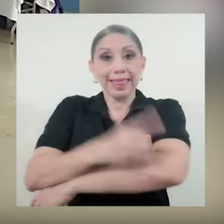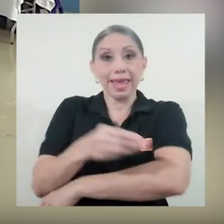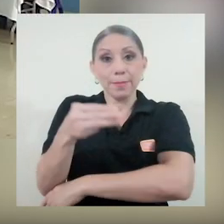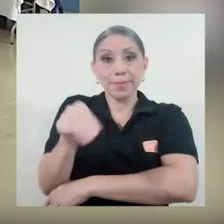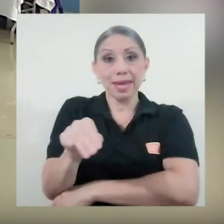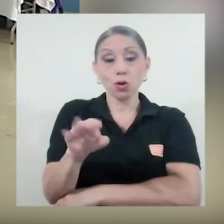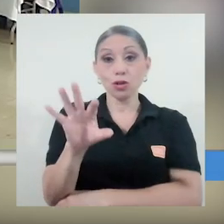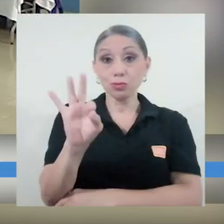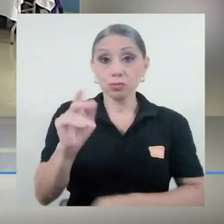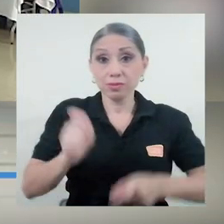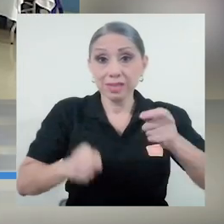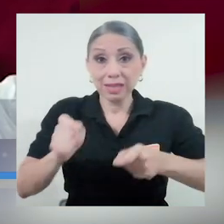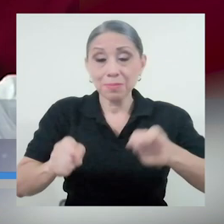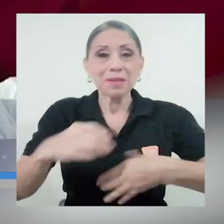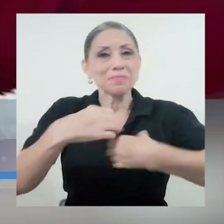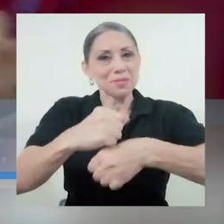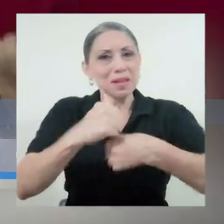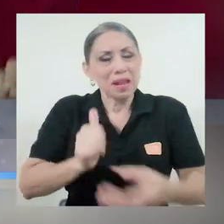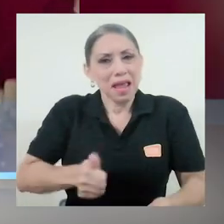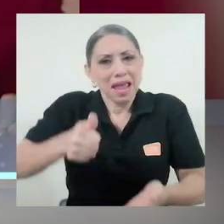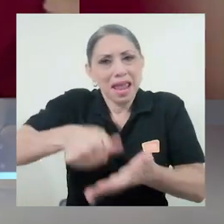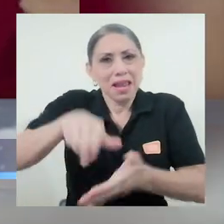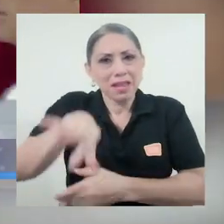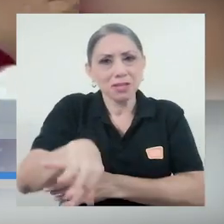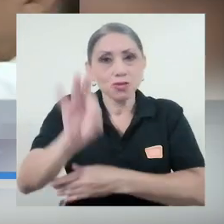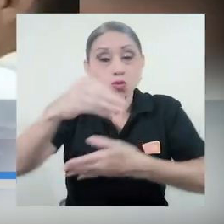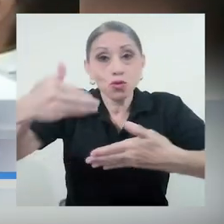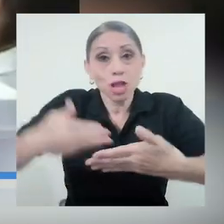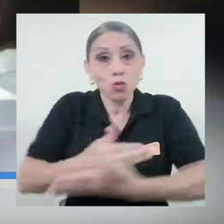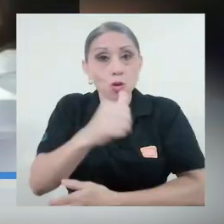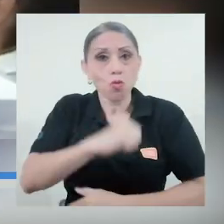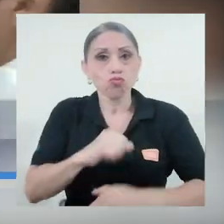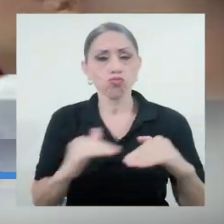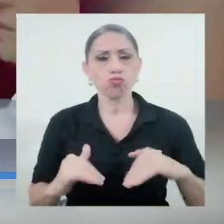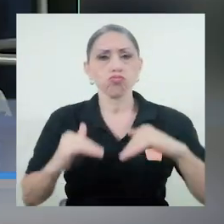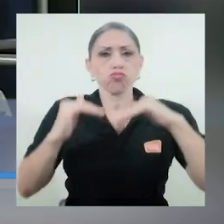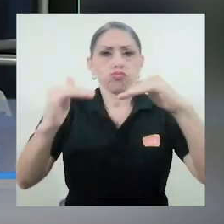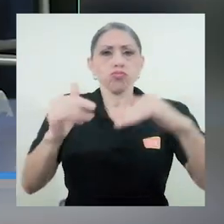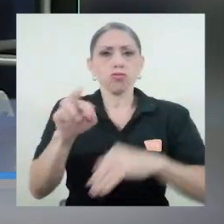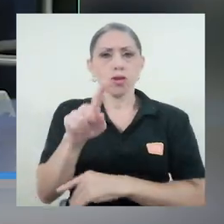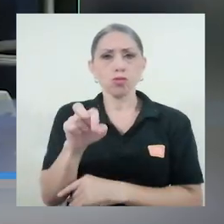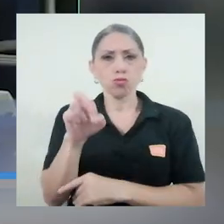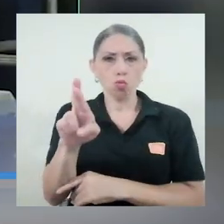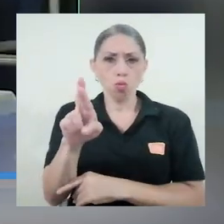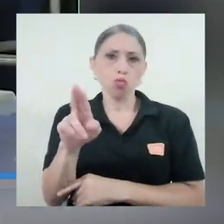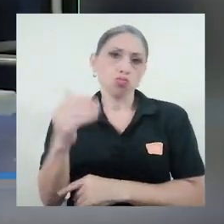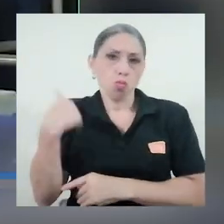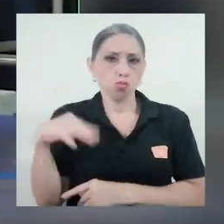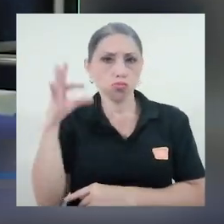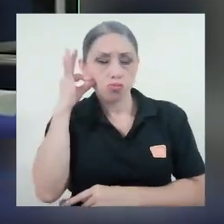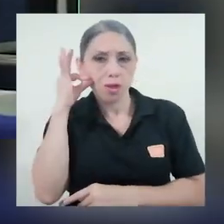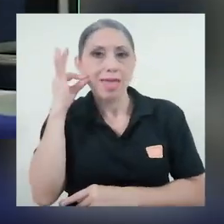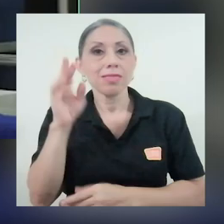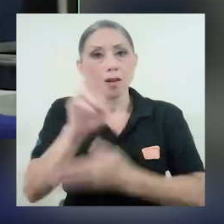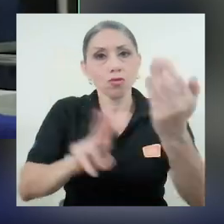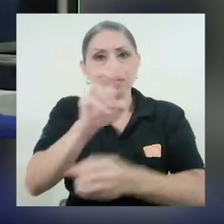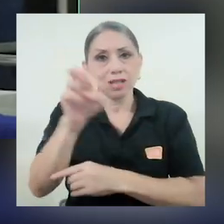El día miércoles 9 de septiembre se llevará a cabo la elección del nuevo rector o rectora de la Universidad de Costa Rica para el